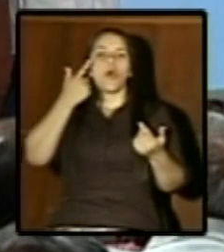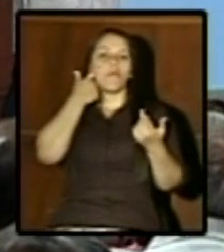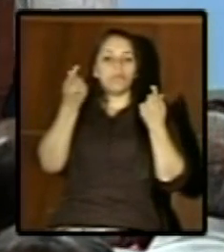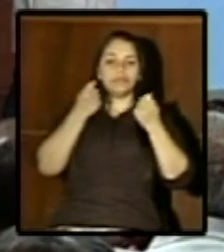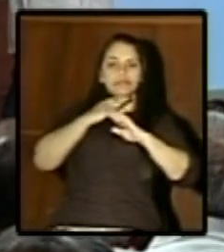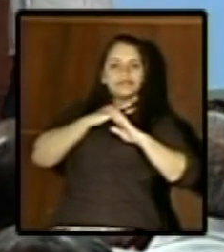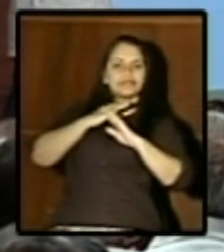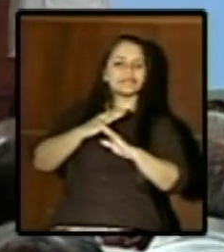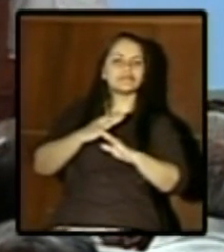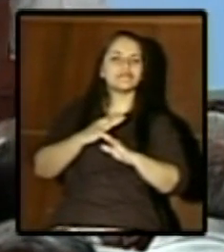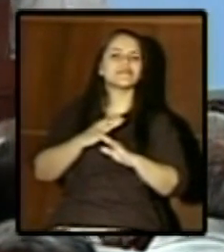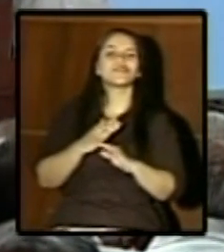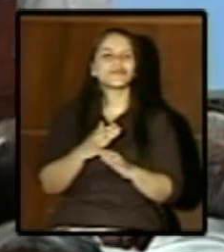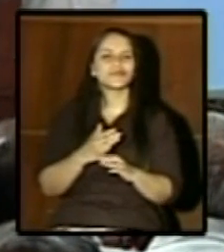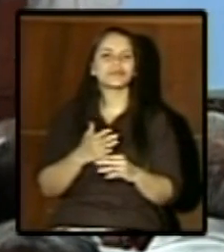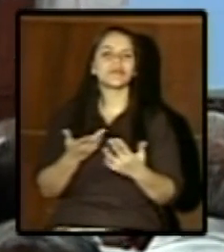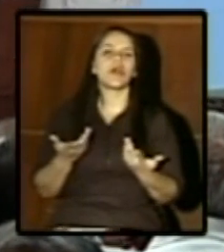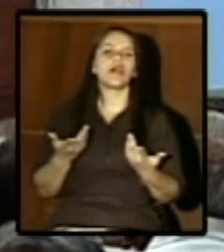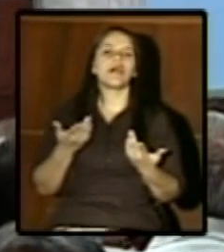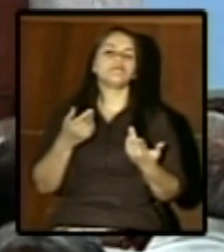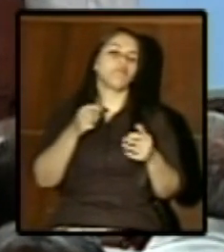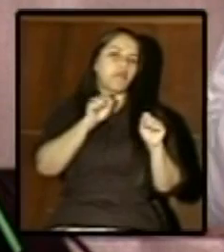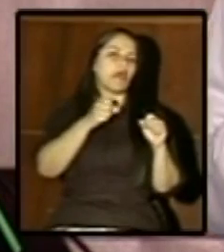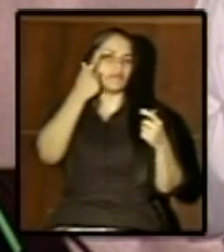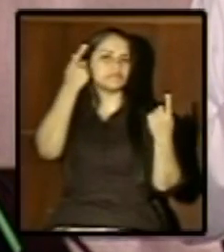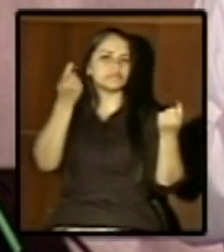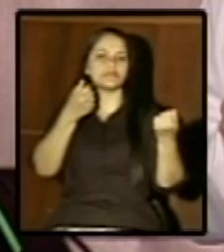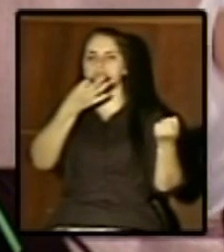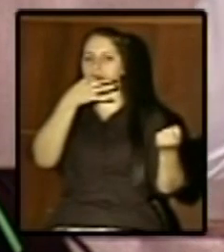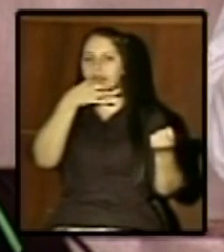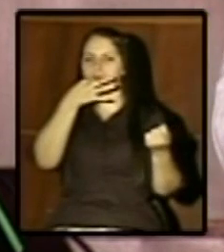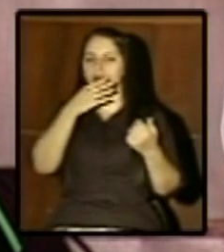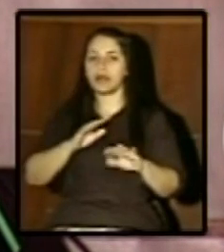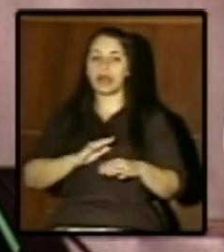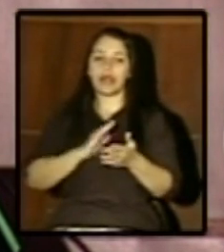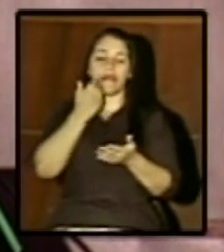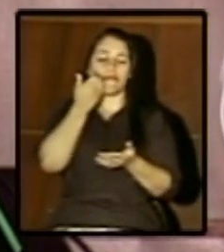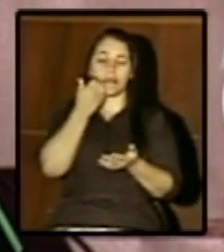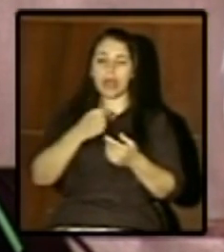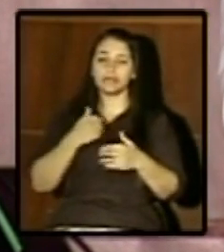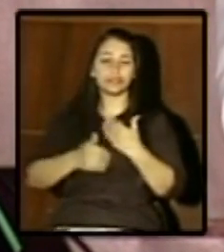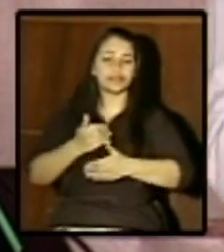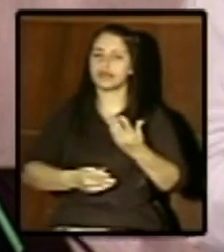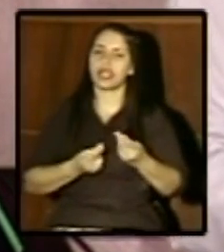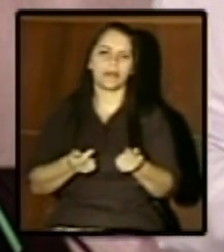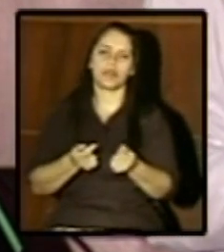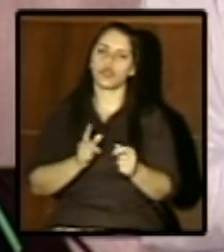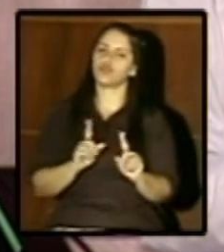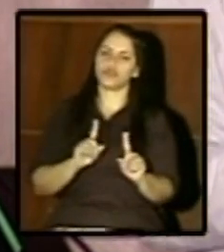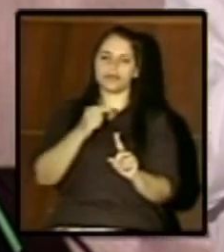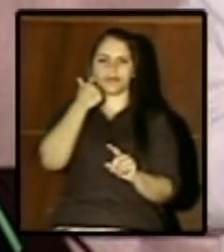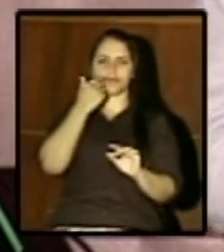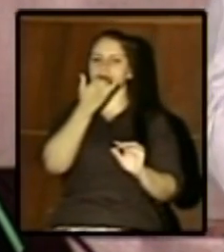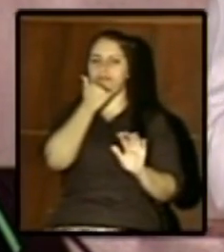de esto? Dentro de la prevención secundaria se incluyen lo que son las estrategias para prevenir la progresión de la